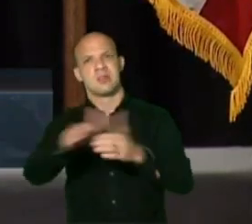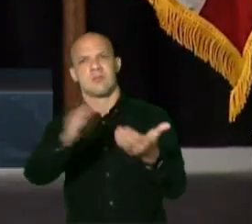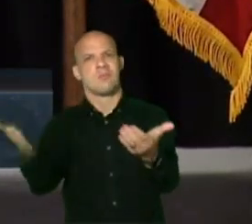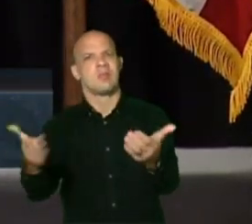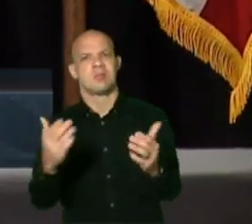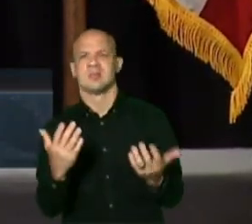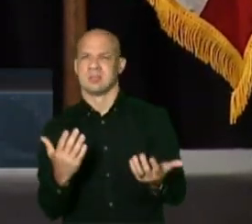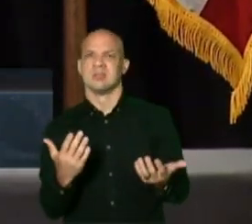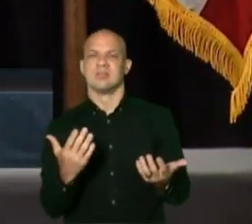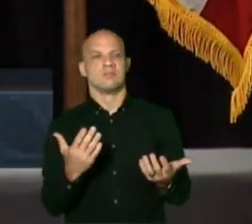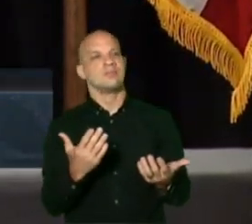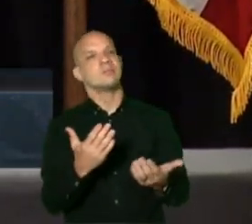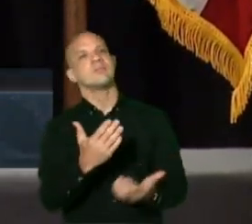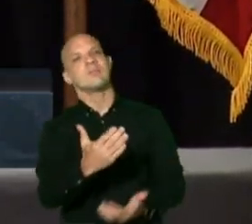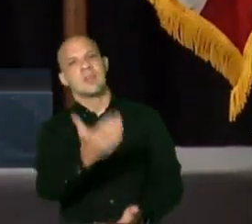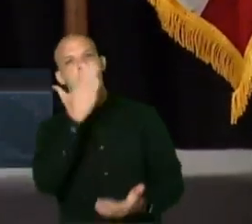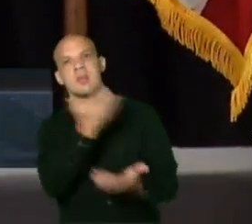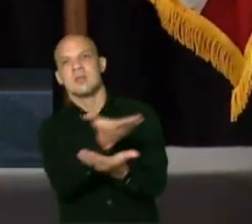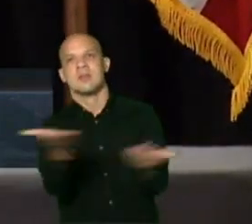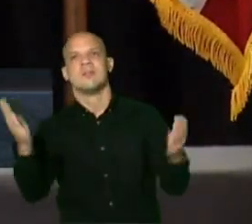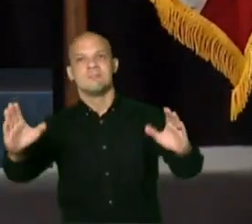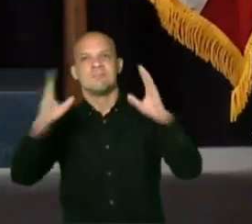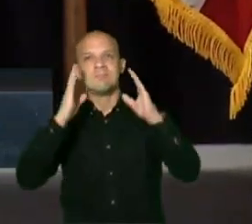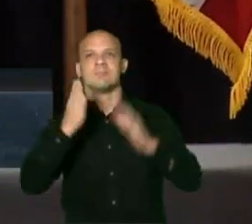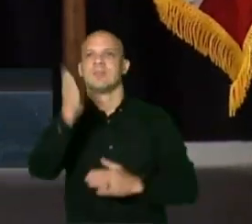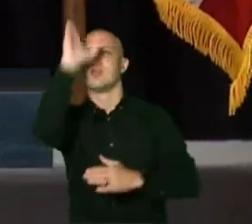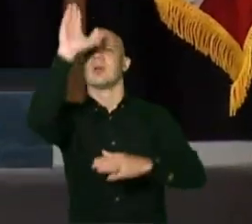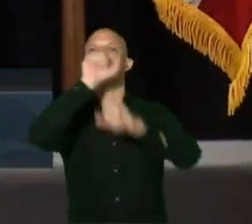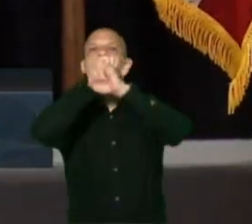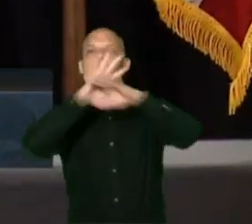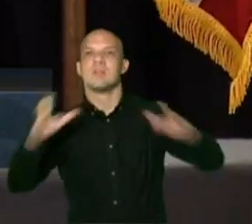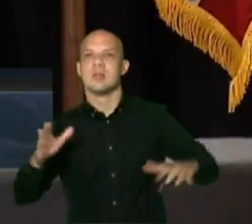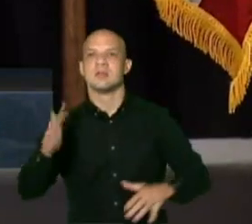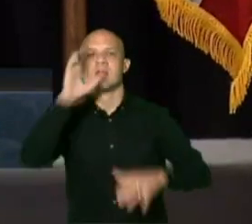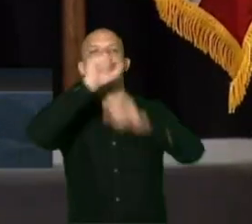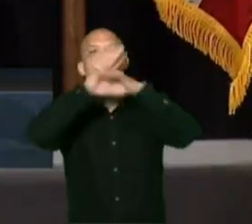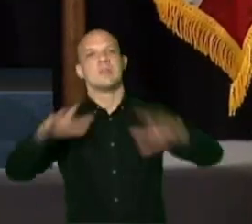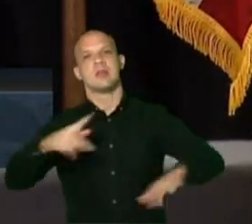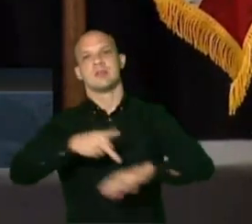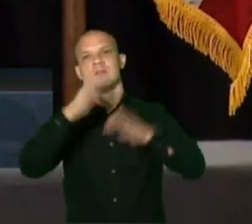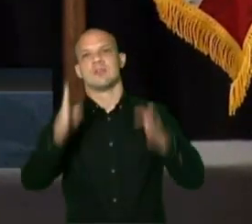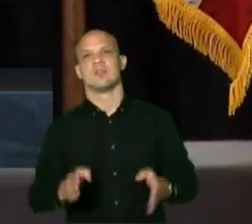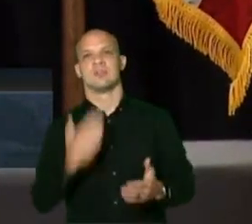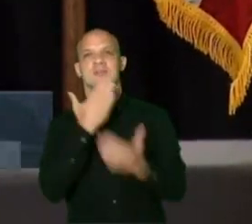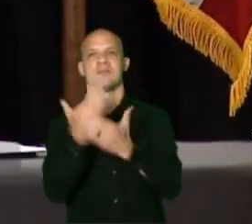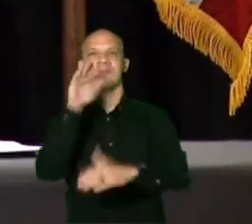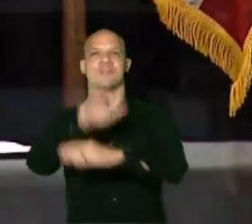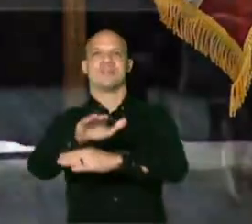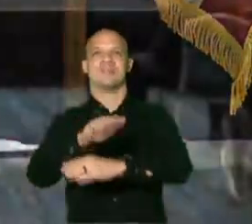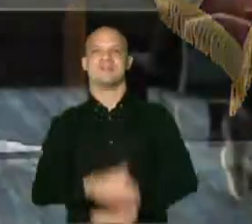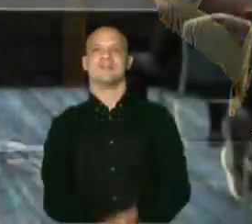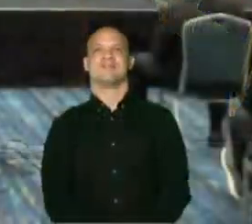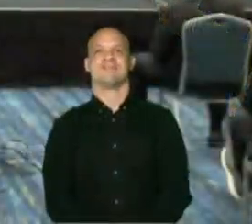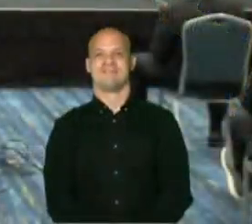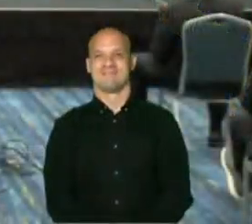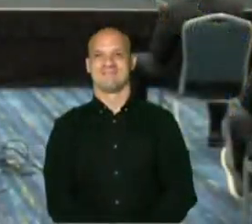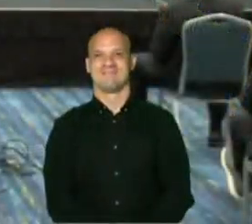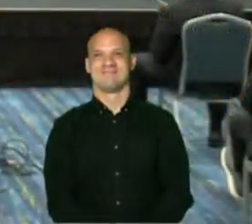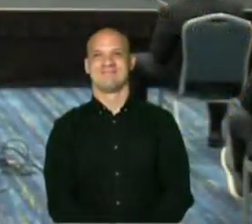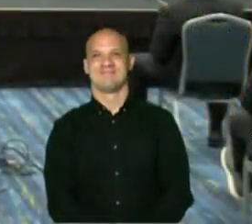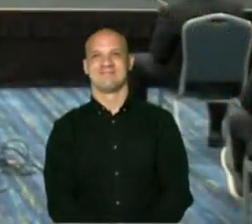en Puerto Rico. Les agradezco a todos la atención y que Dios los bendiga y que Dios bendiga a Puerto Rico. Muy buenas tardes.